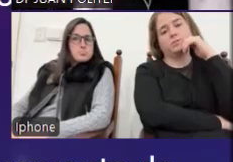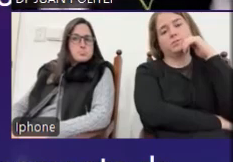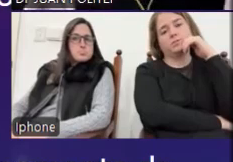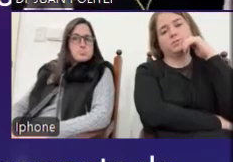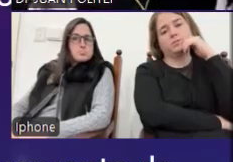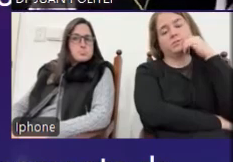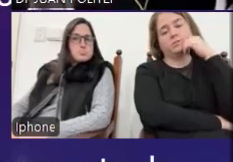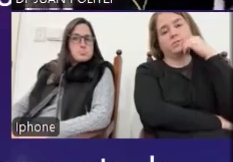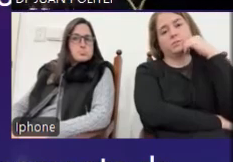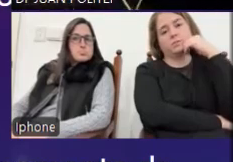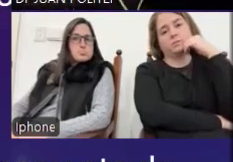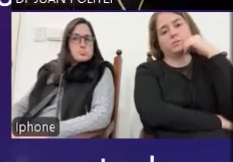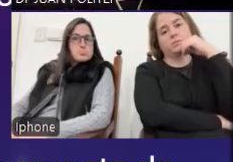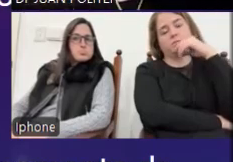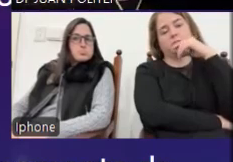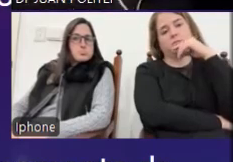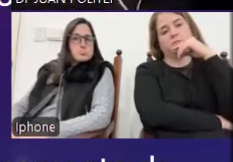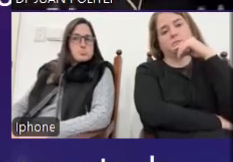embarazado. Punto.